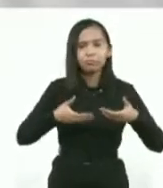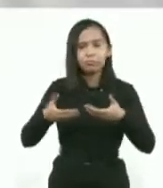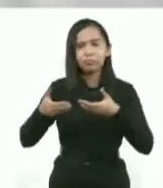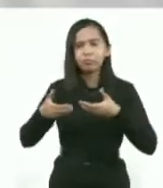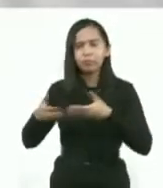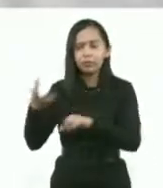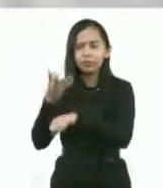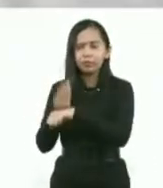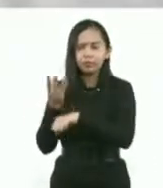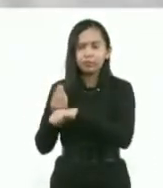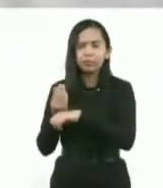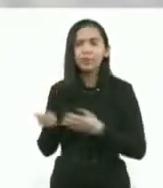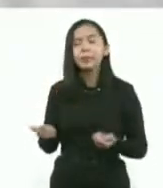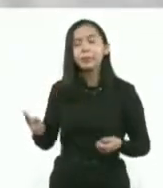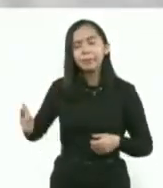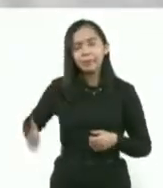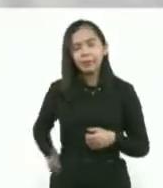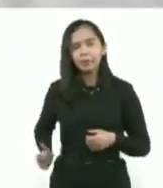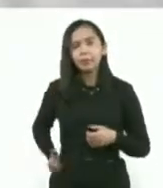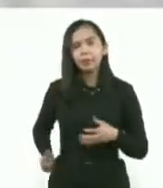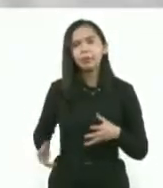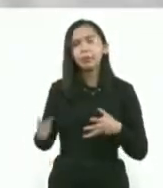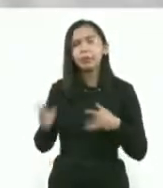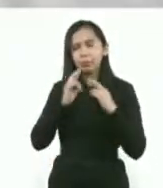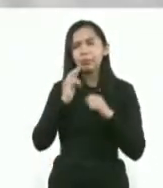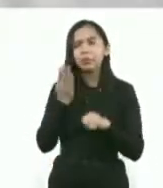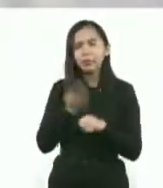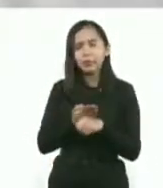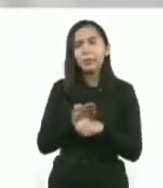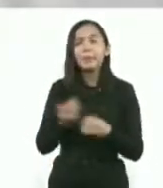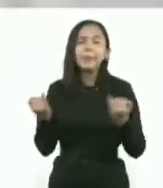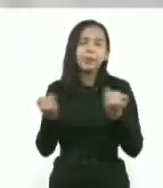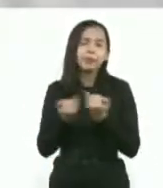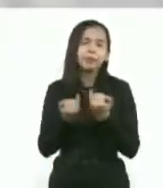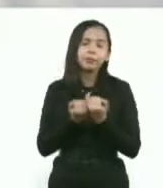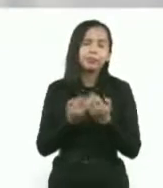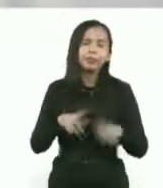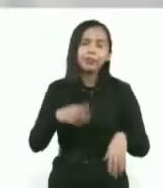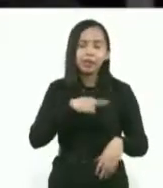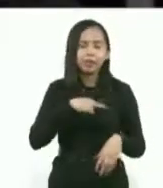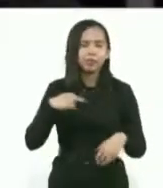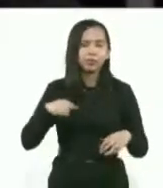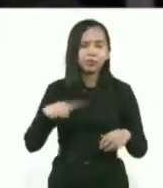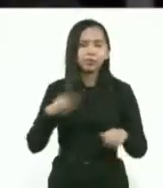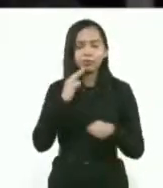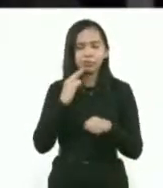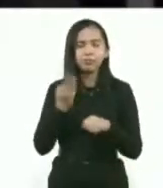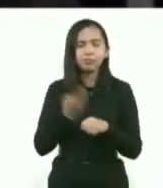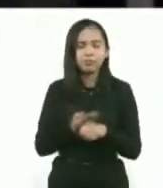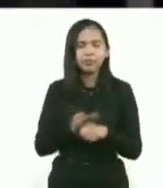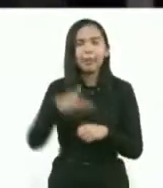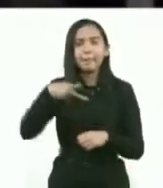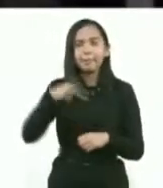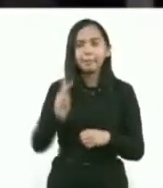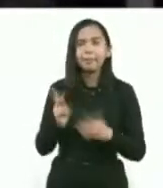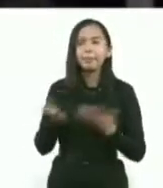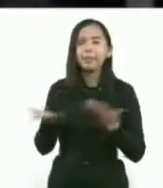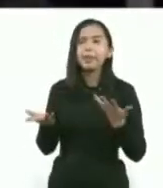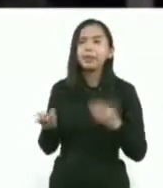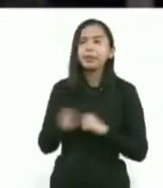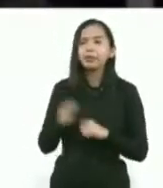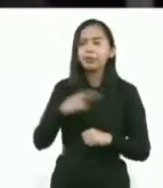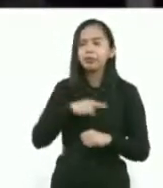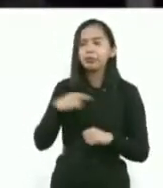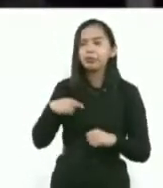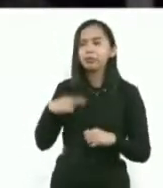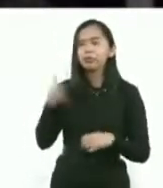una parte le corresponde al gobierno de México, otra parte nos corresponde a nosotros, pero hay una visión, y la visión